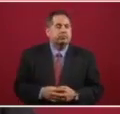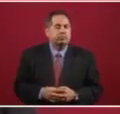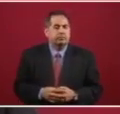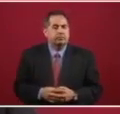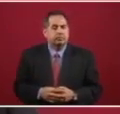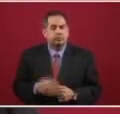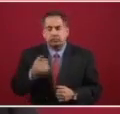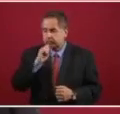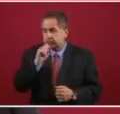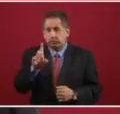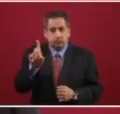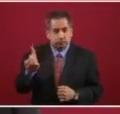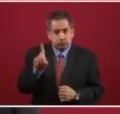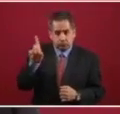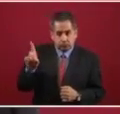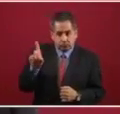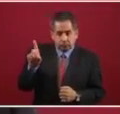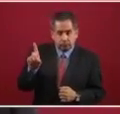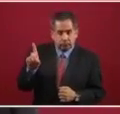Y el domingo